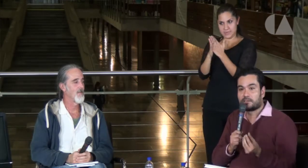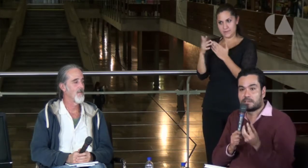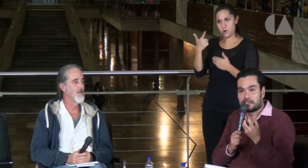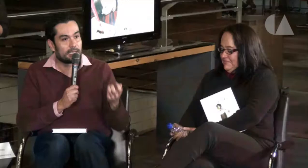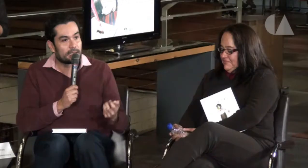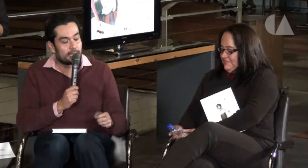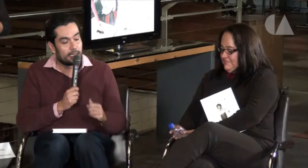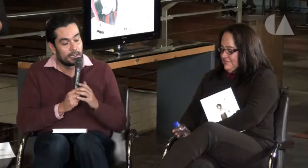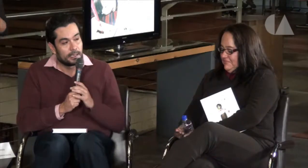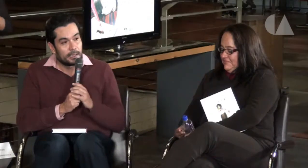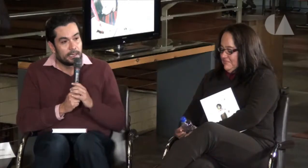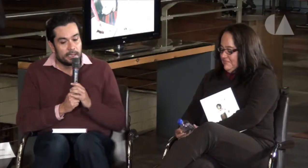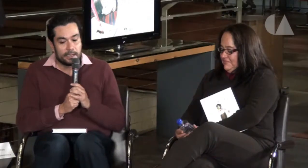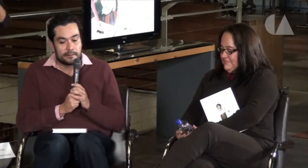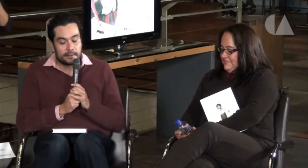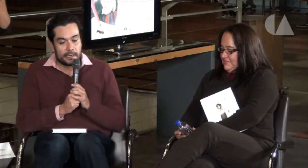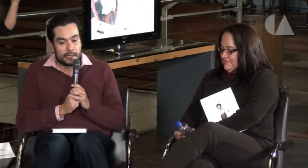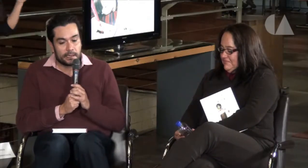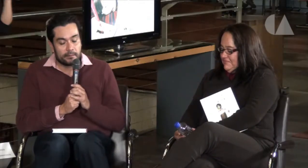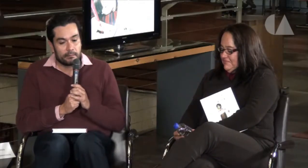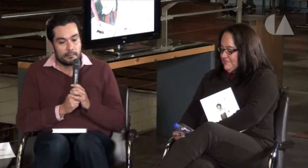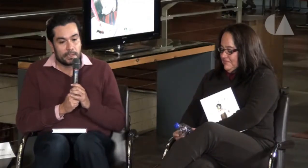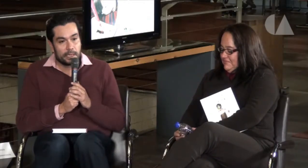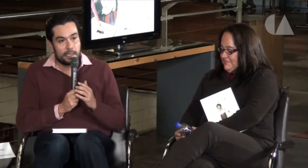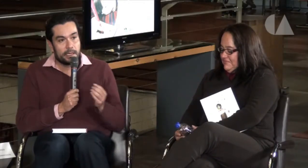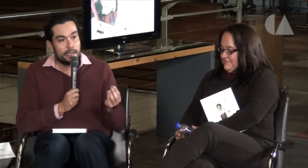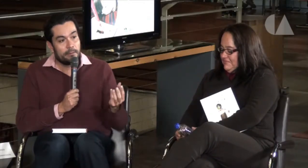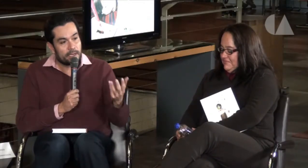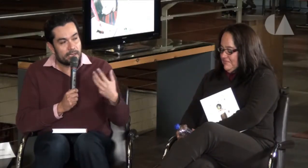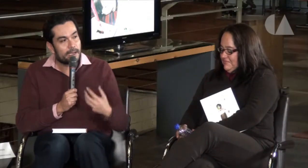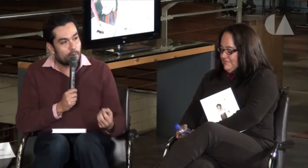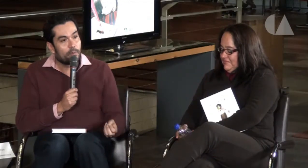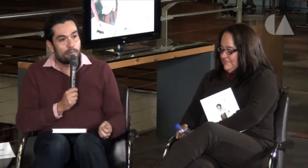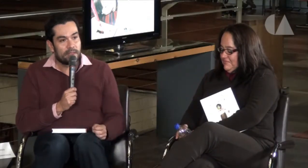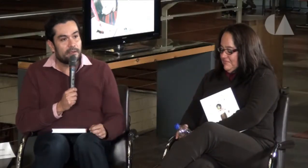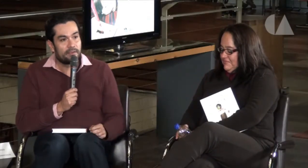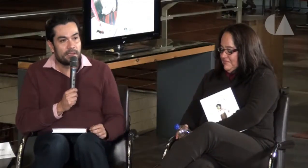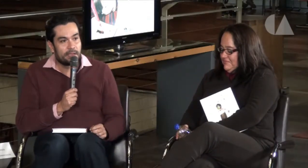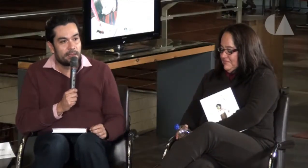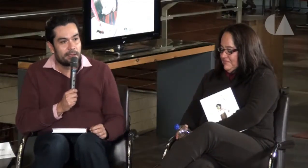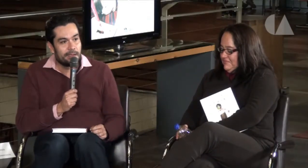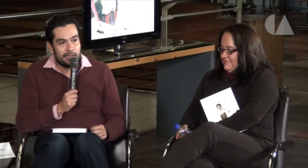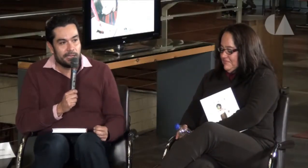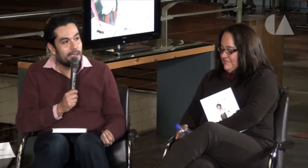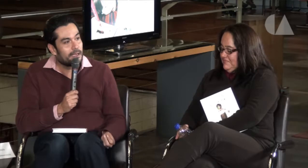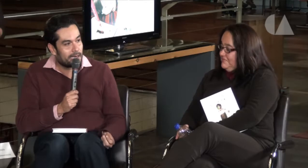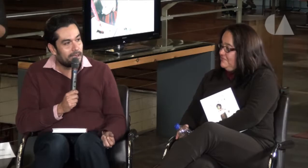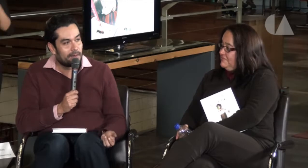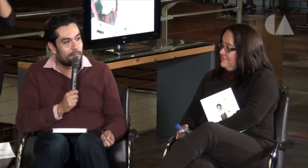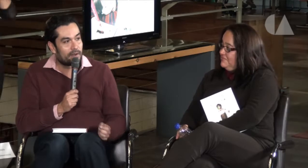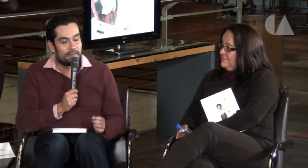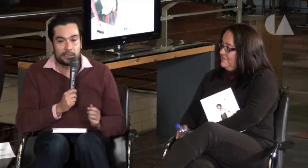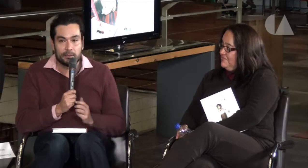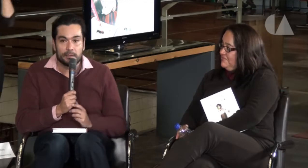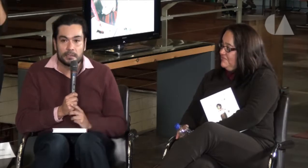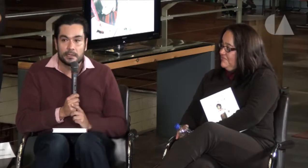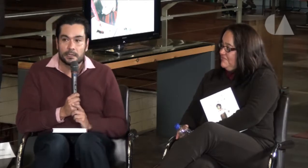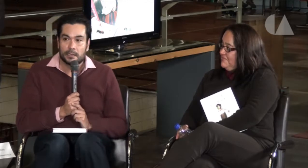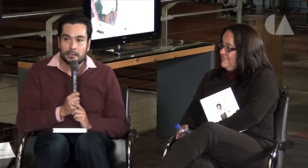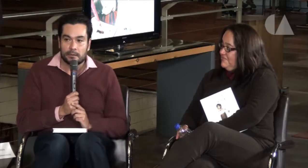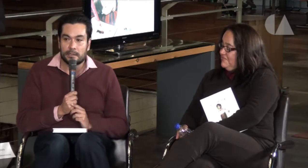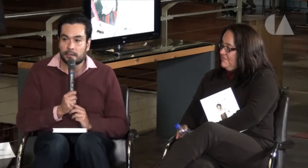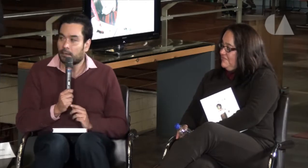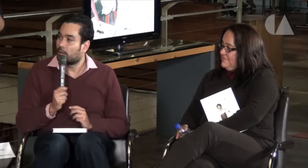las ilustraciones de esta trata y este y me llega como un pdf increíble perfecto